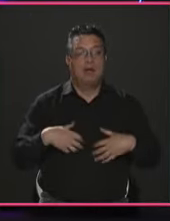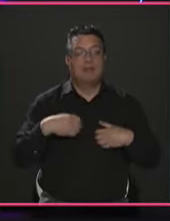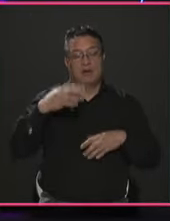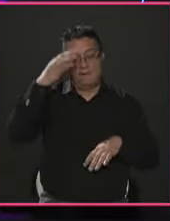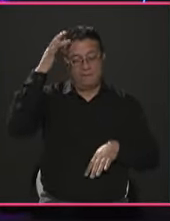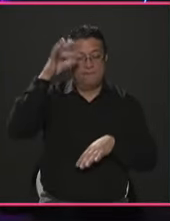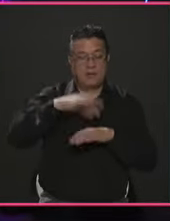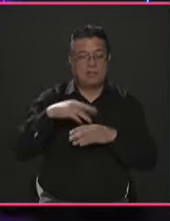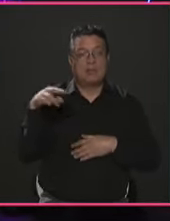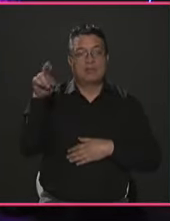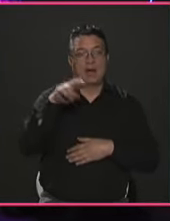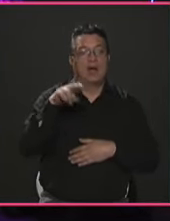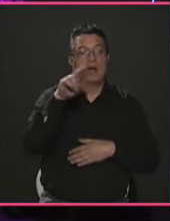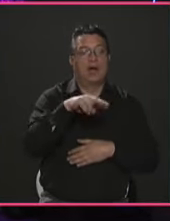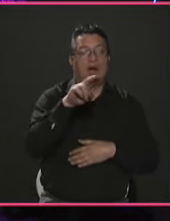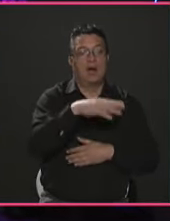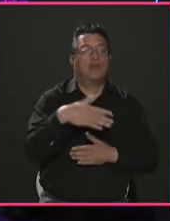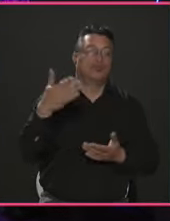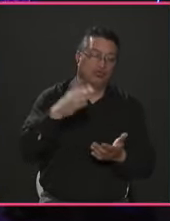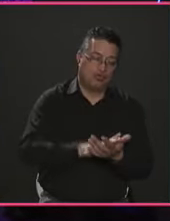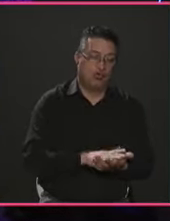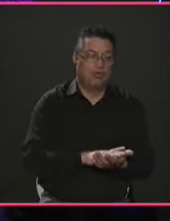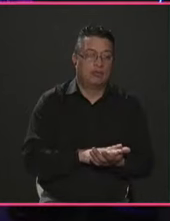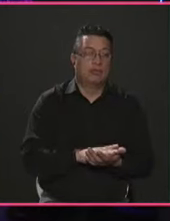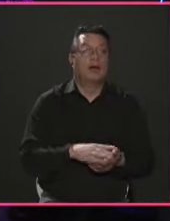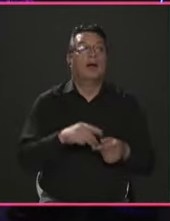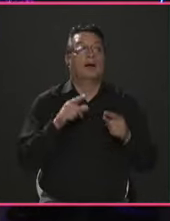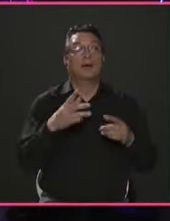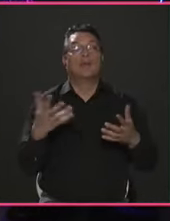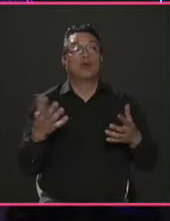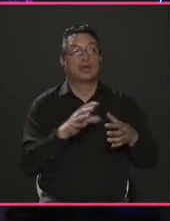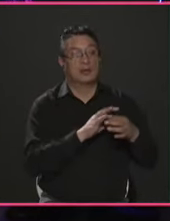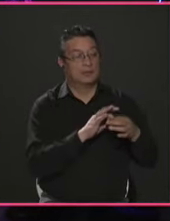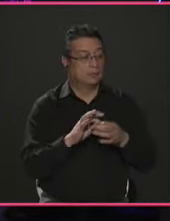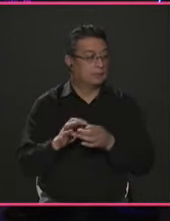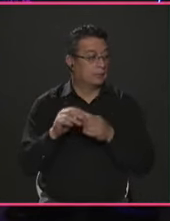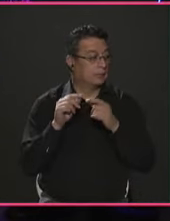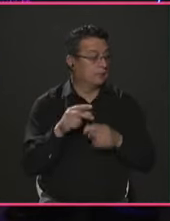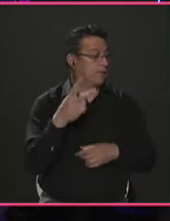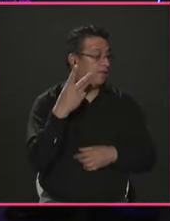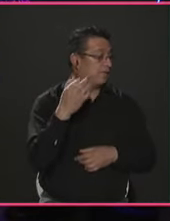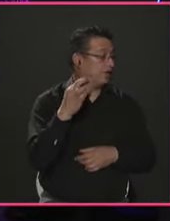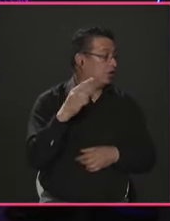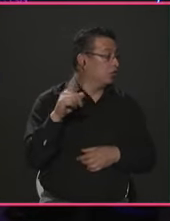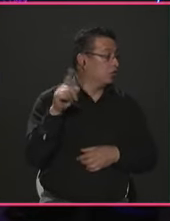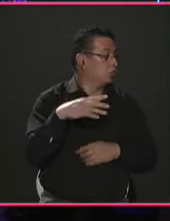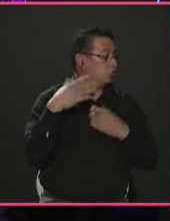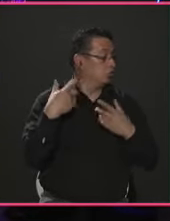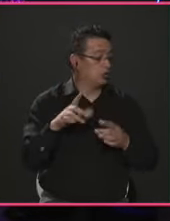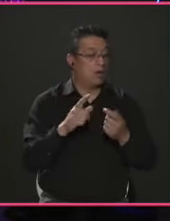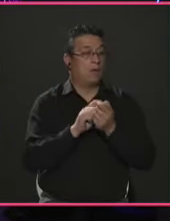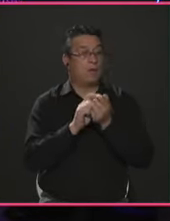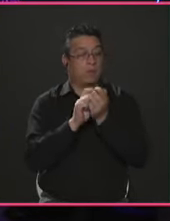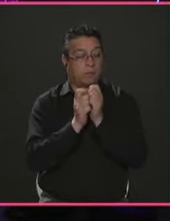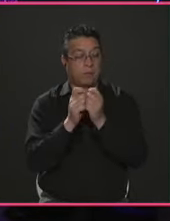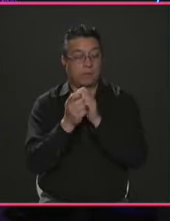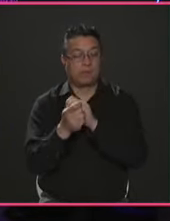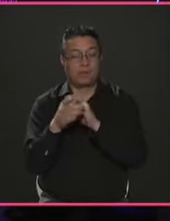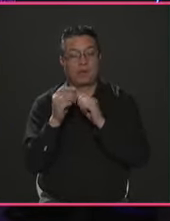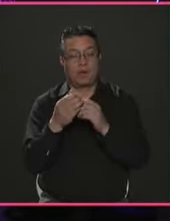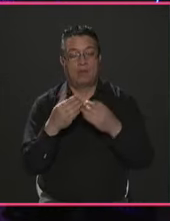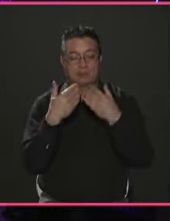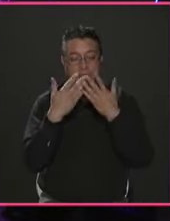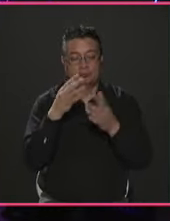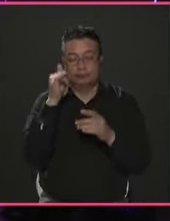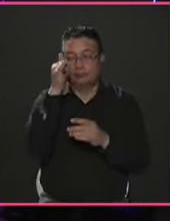enferman tanto y muchos mueren y la razón por la que ocurre esto es porque el virus ha evolucionado para infectar